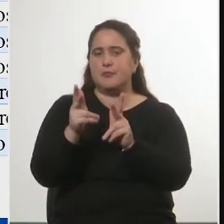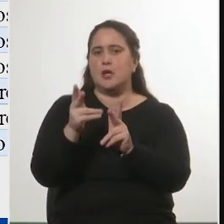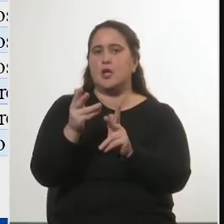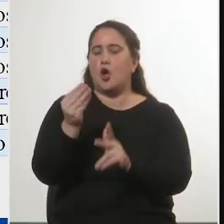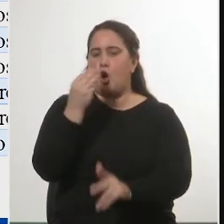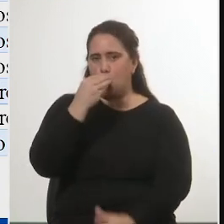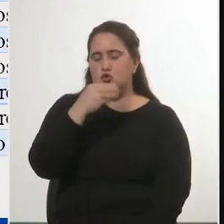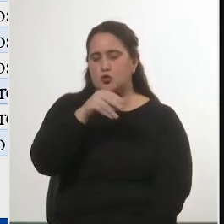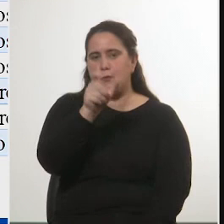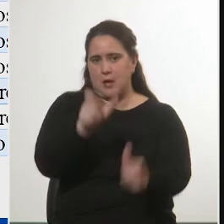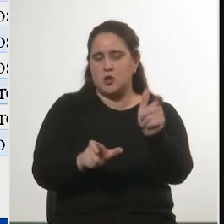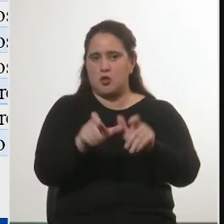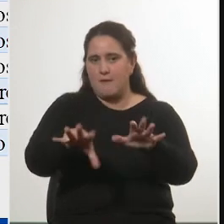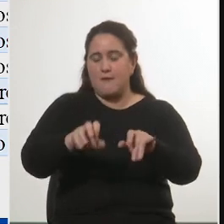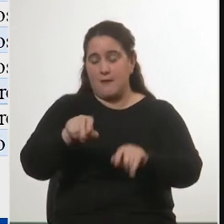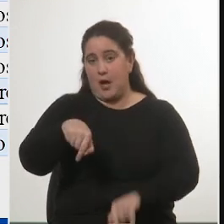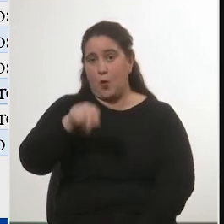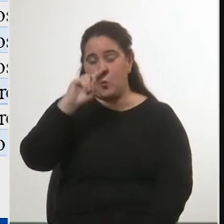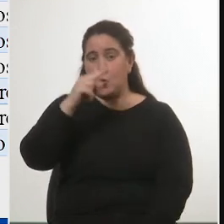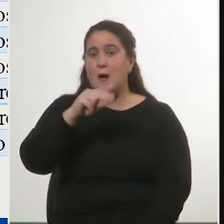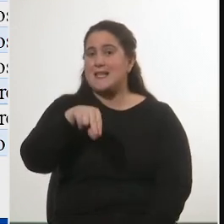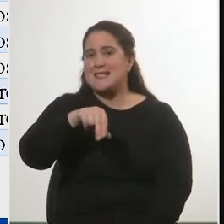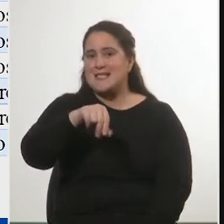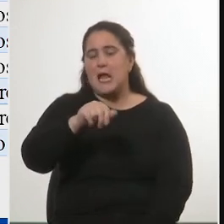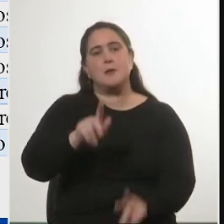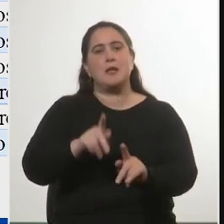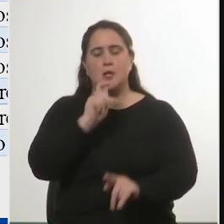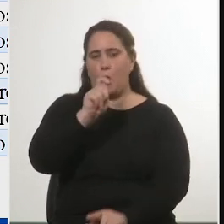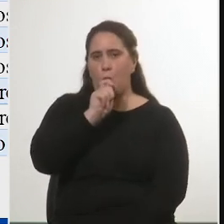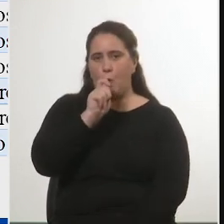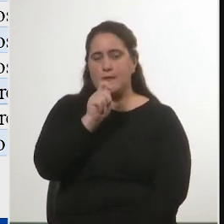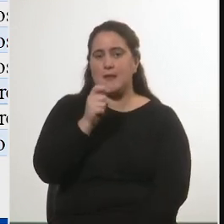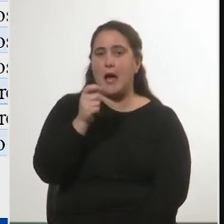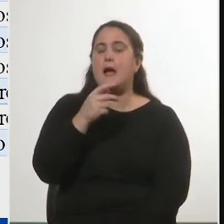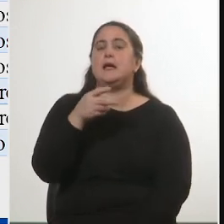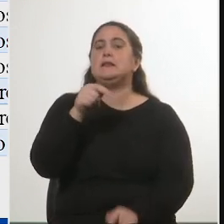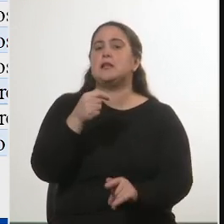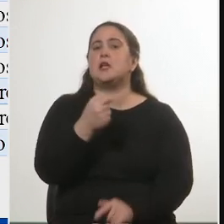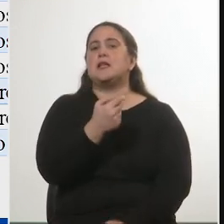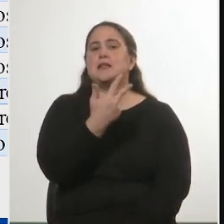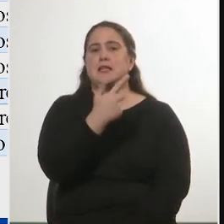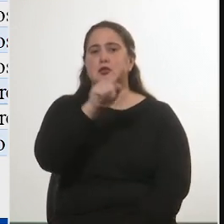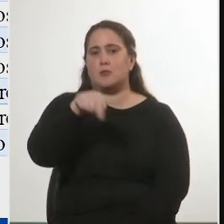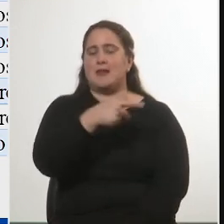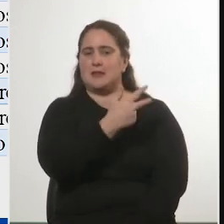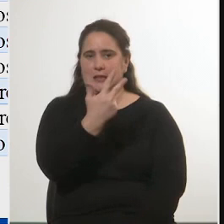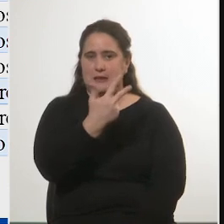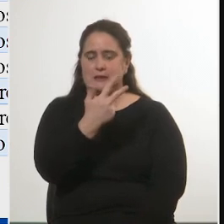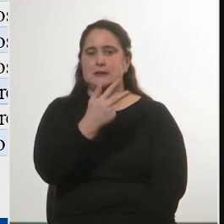el consumo de la población de sodio, según la encuesta realizada, es de